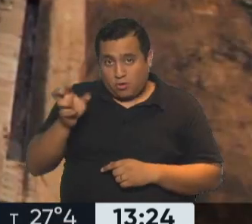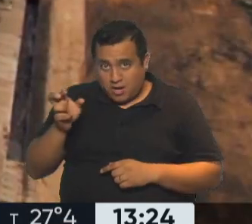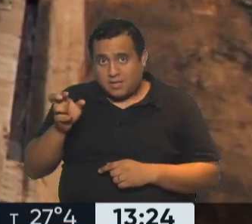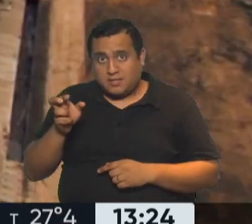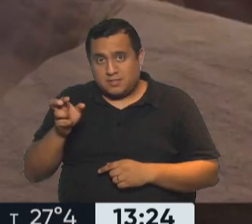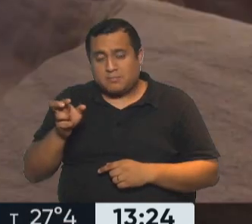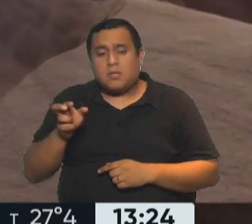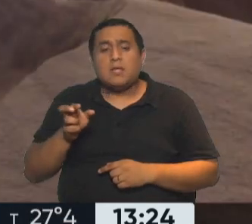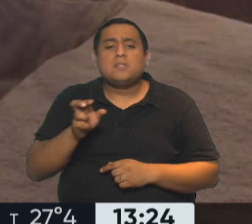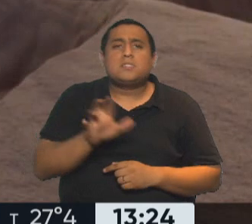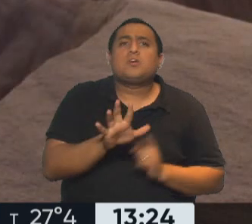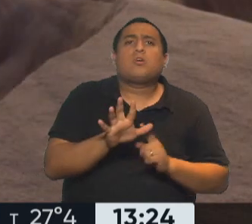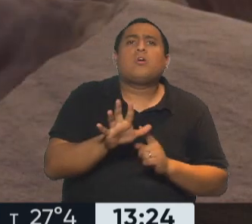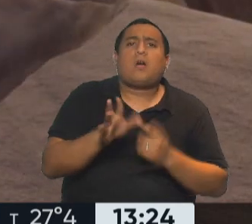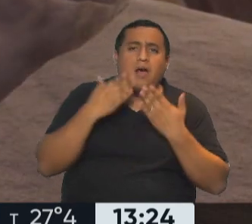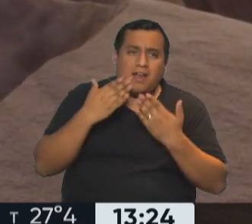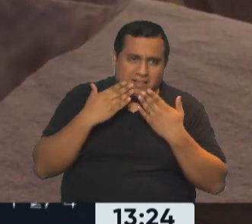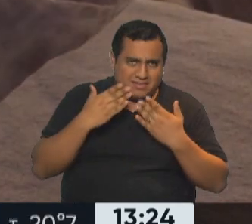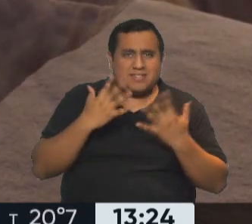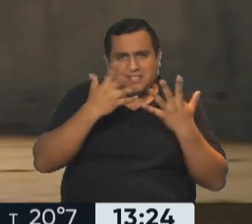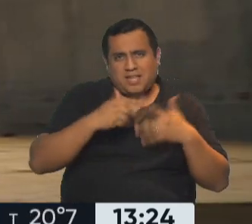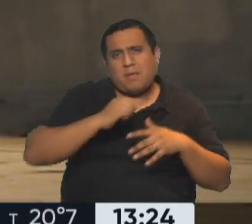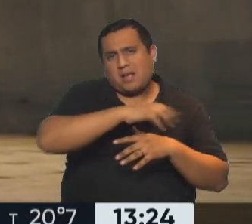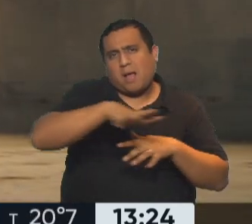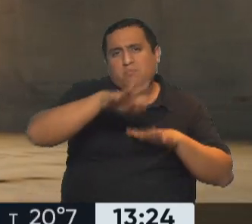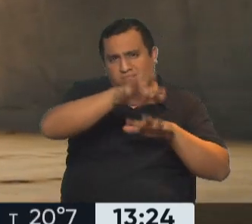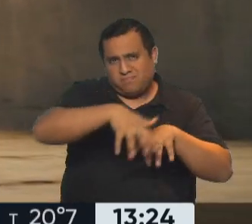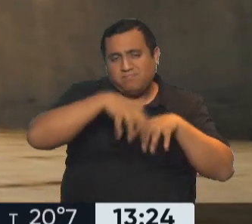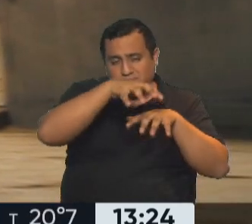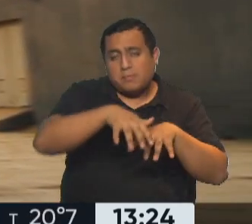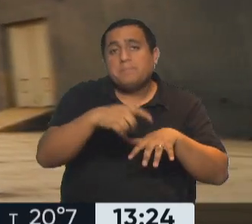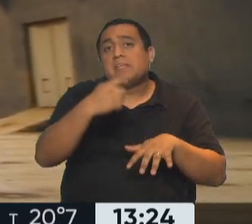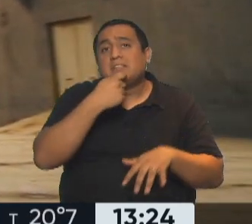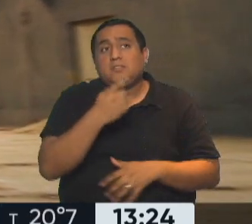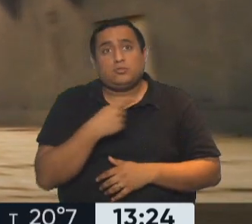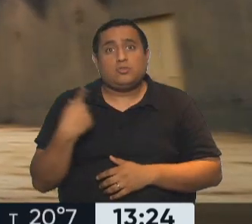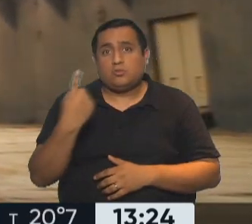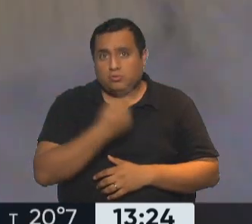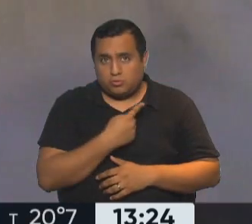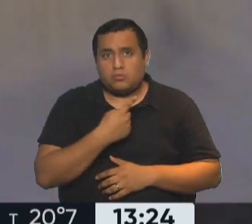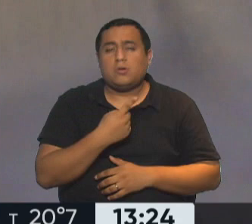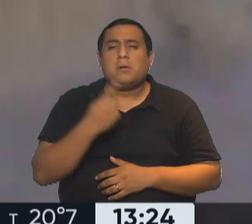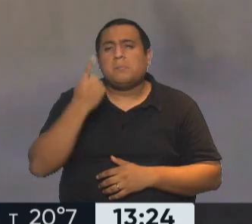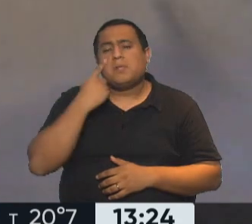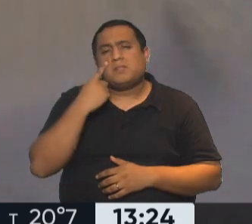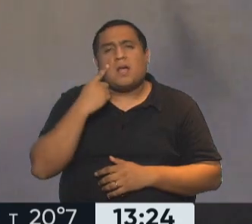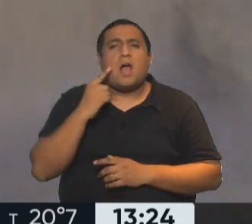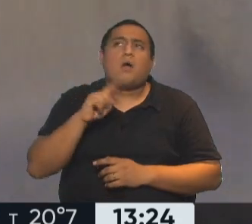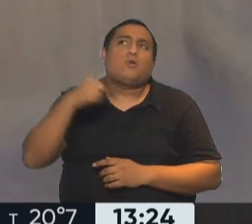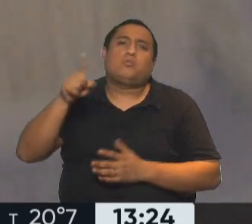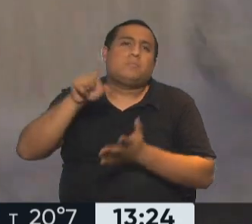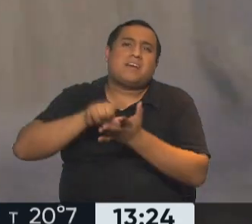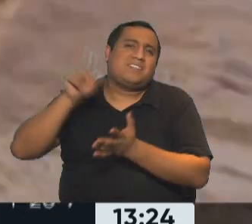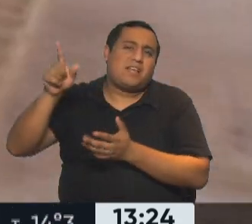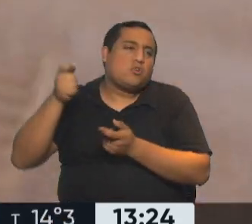por el complejo agroexportador granario argentino. Si nosotros permitimos una extranjerización de ese